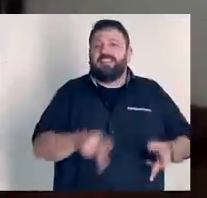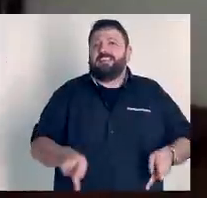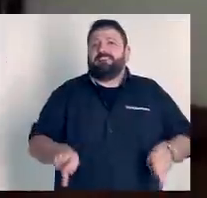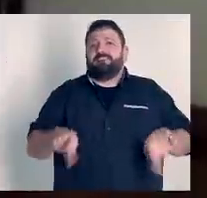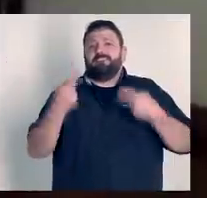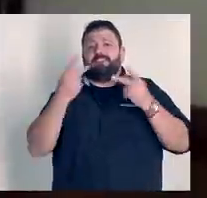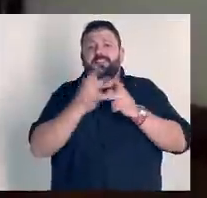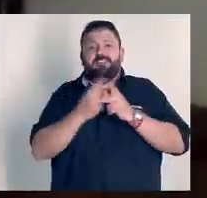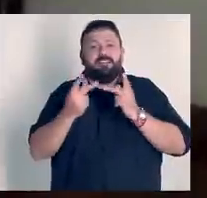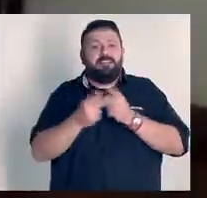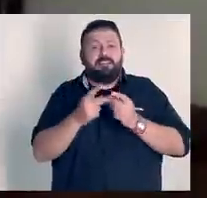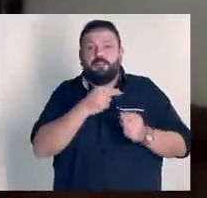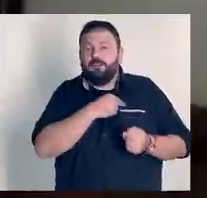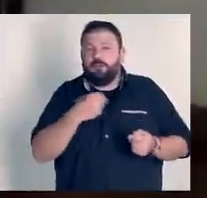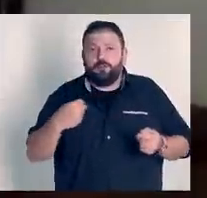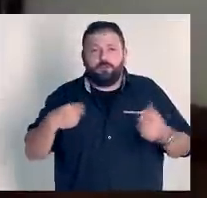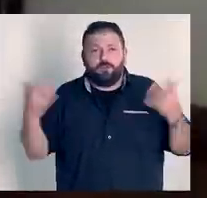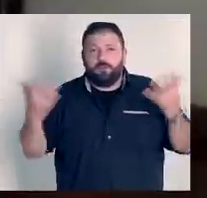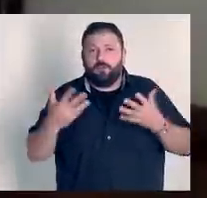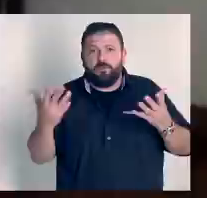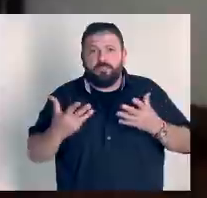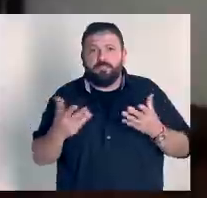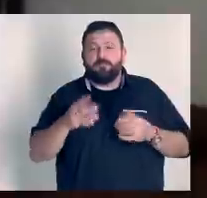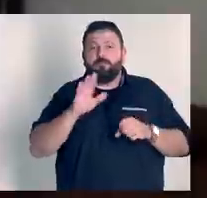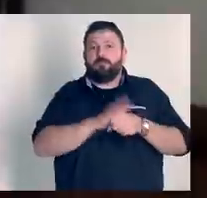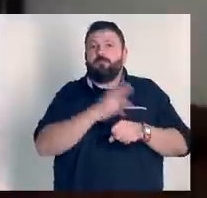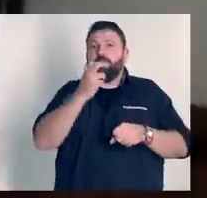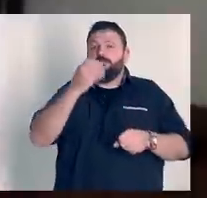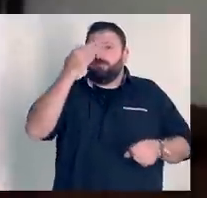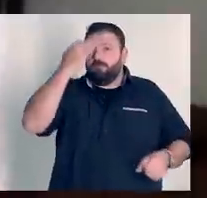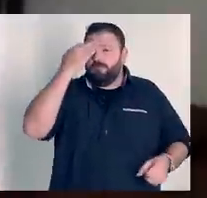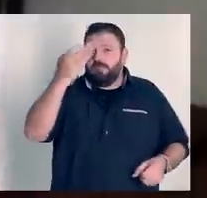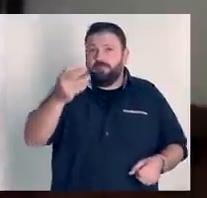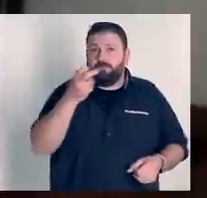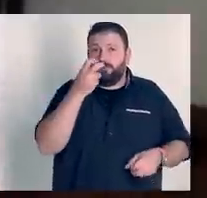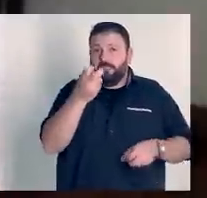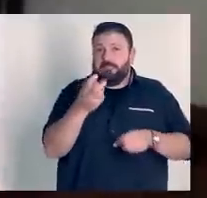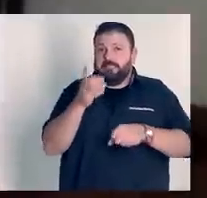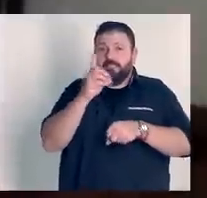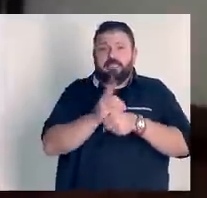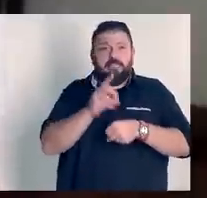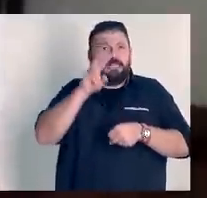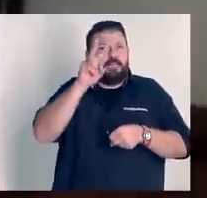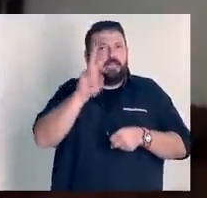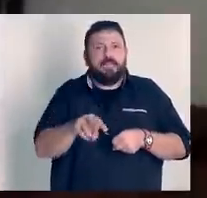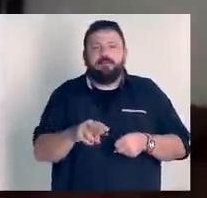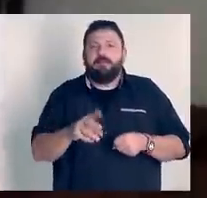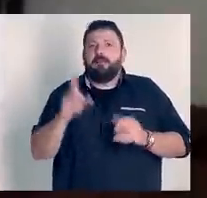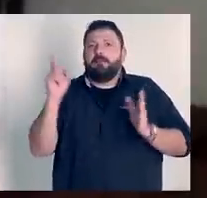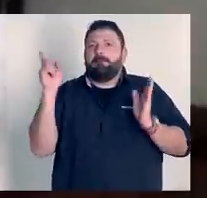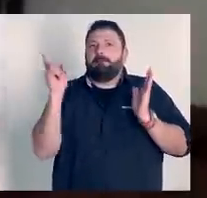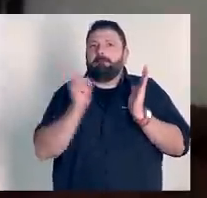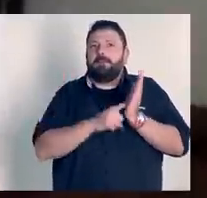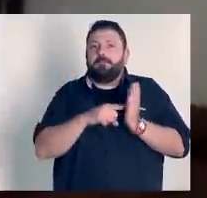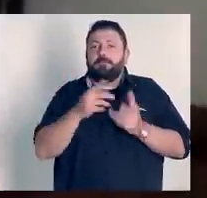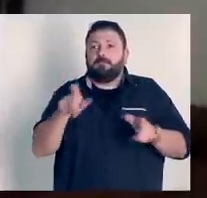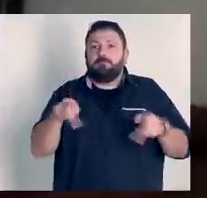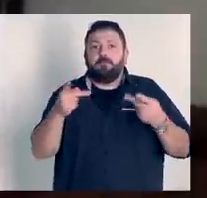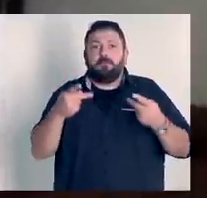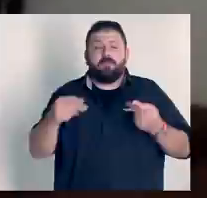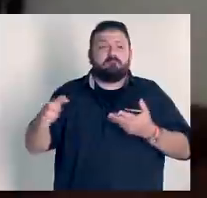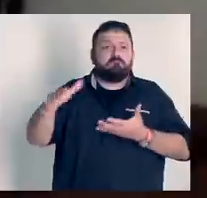Y tratábamos de hacerlo tan rápido por el tiempo. Ese día, nunca se me va a olvidar, ganamos 1,000 pesos a valor